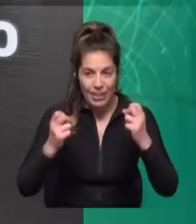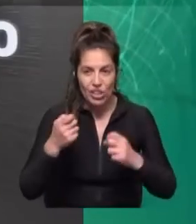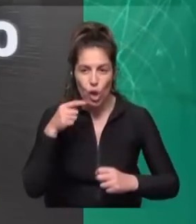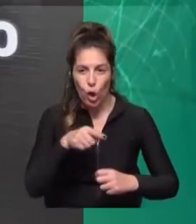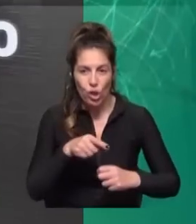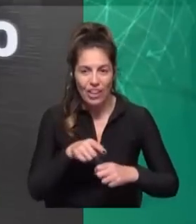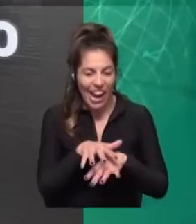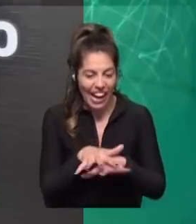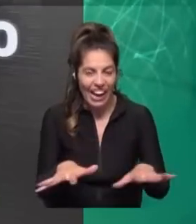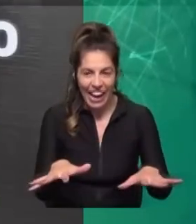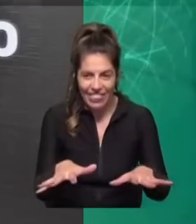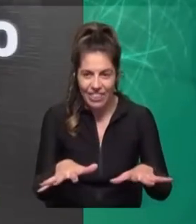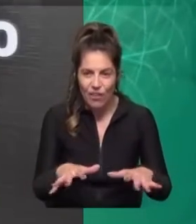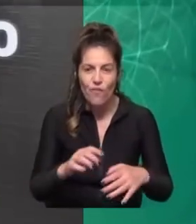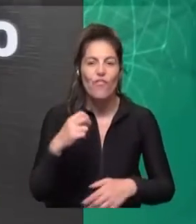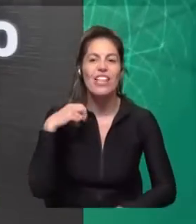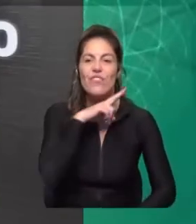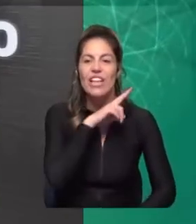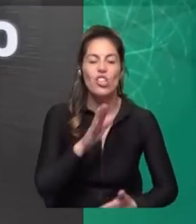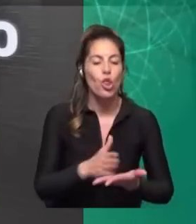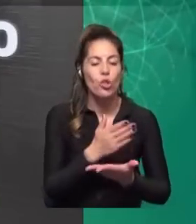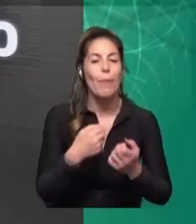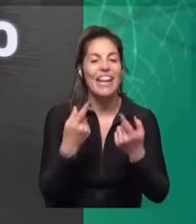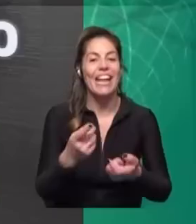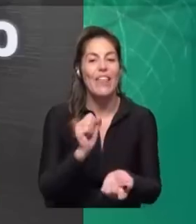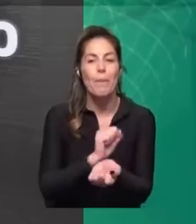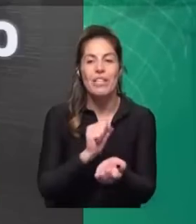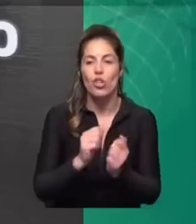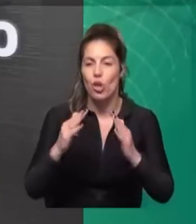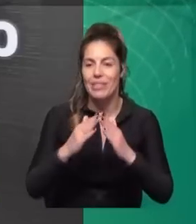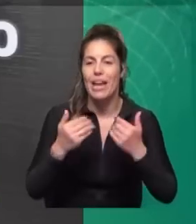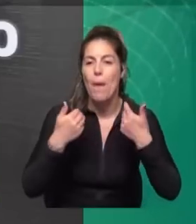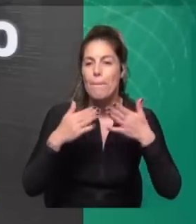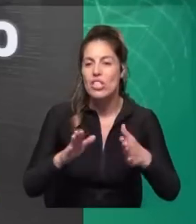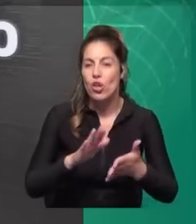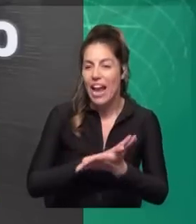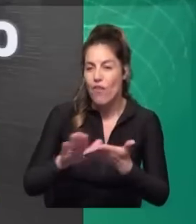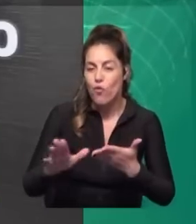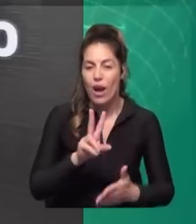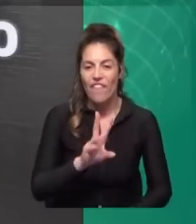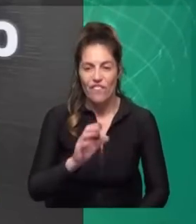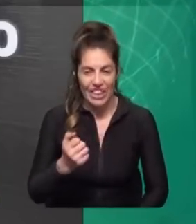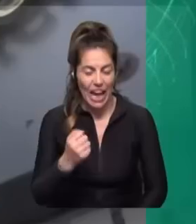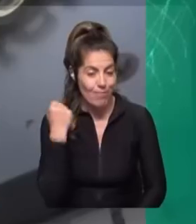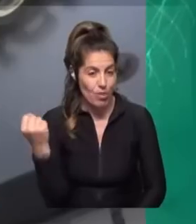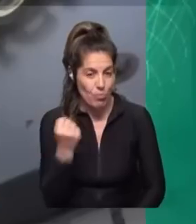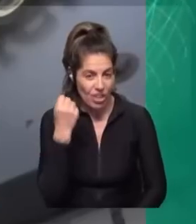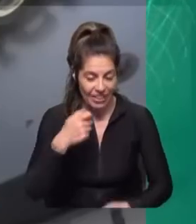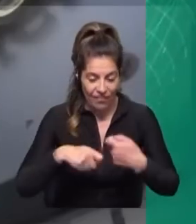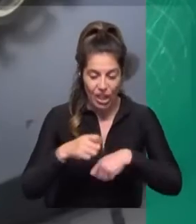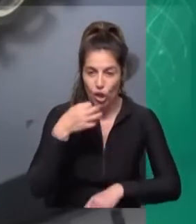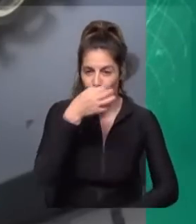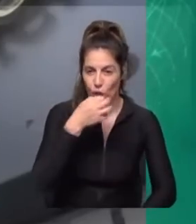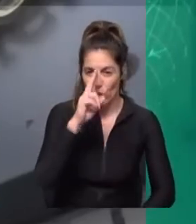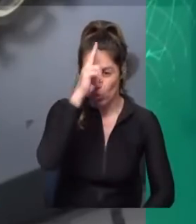la red de falsificación de documentación para Acceder al beneficio de la prisión domiciliaria comenzó tras la fuga de González Vica un importante narcotraficante